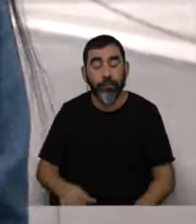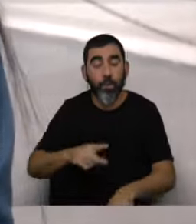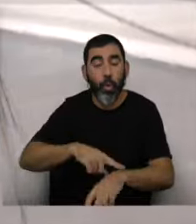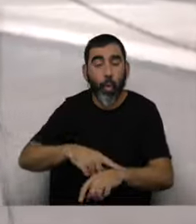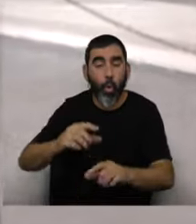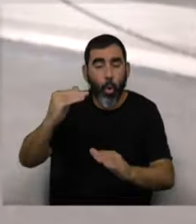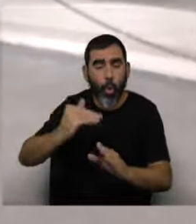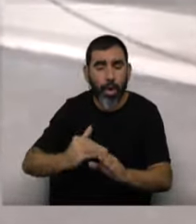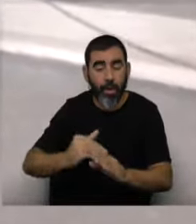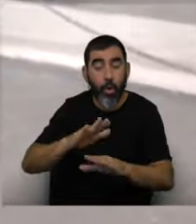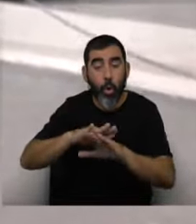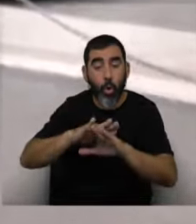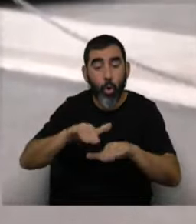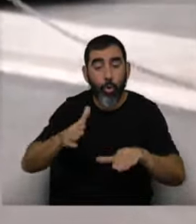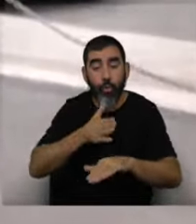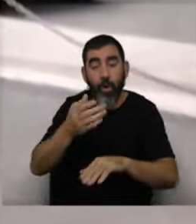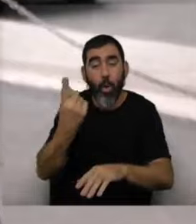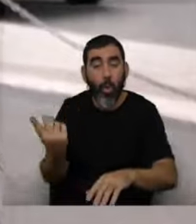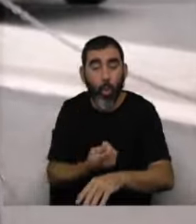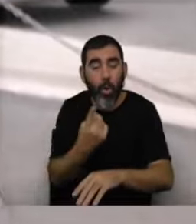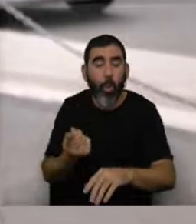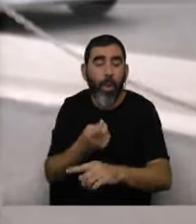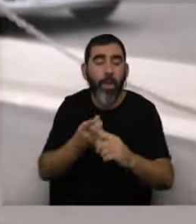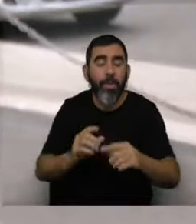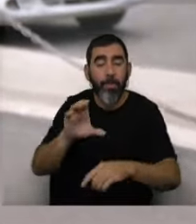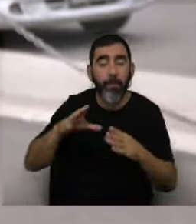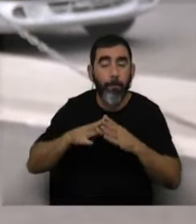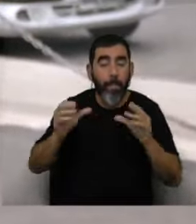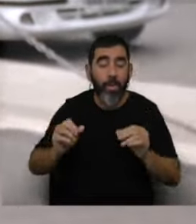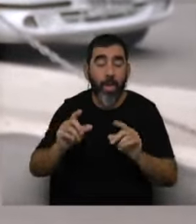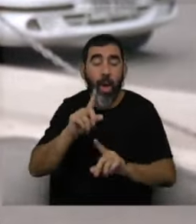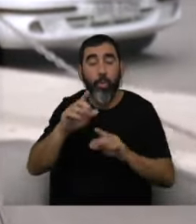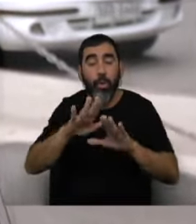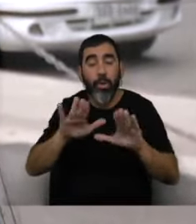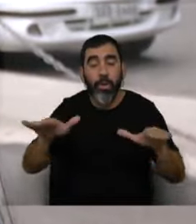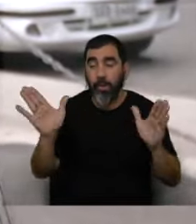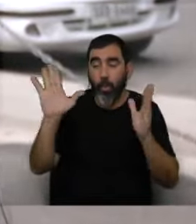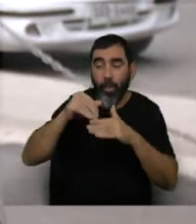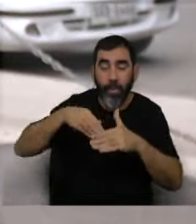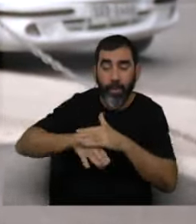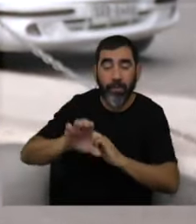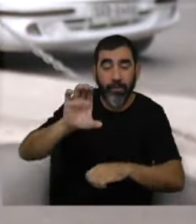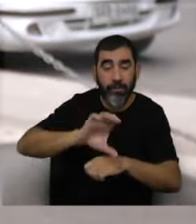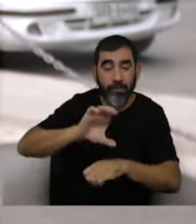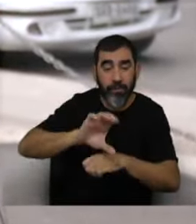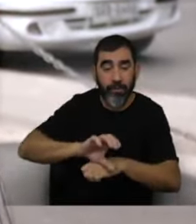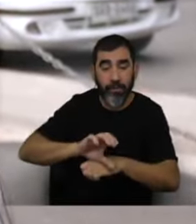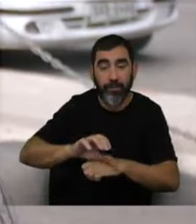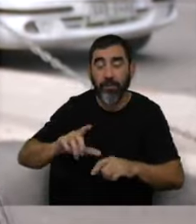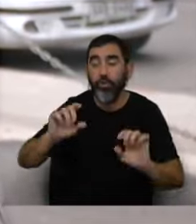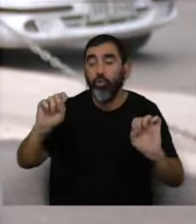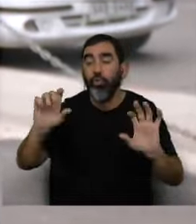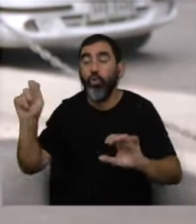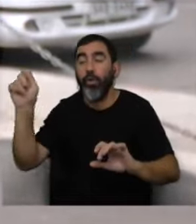principalmente los niños eh van una hora una hora y media a la escuela hay niños que ni siquiera pueden entrar al aula los hacen estar en el